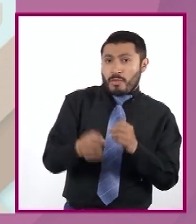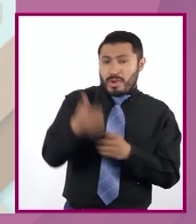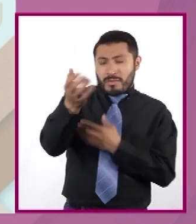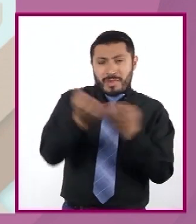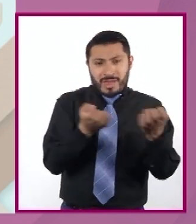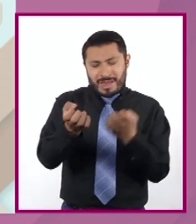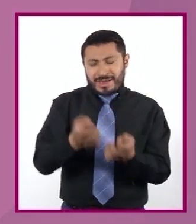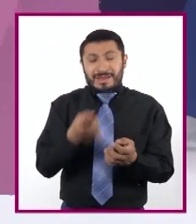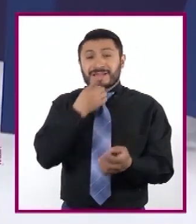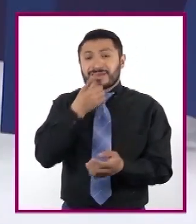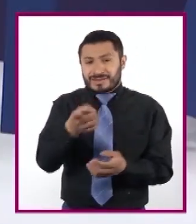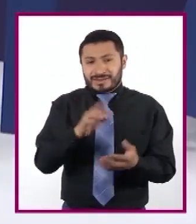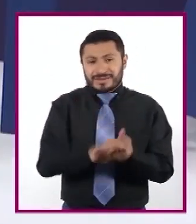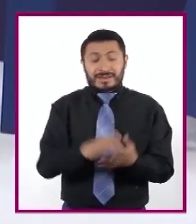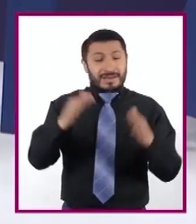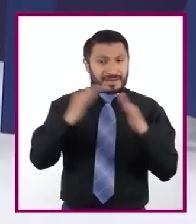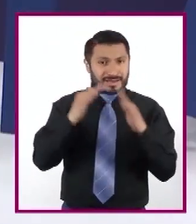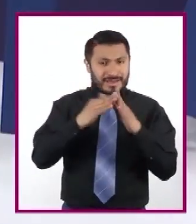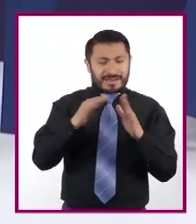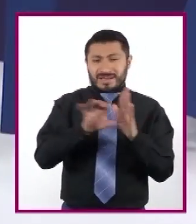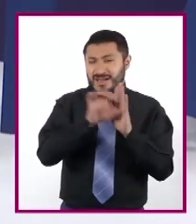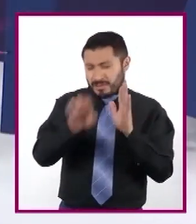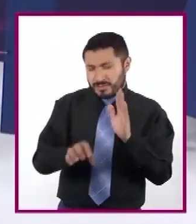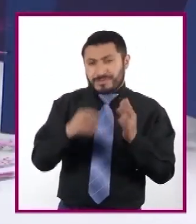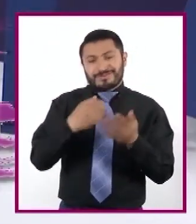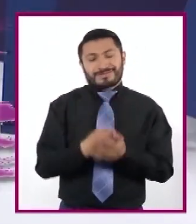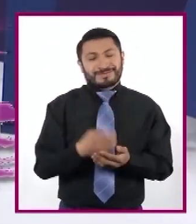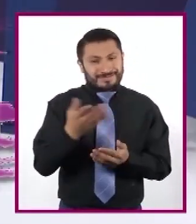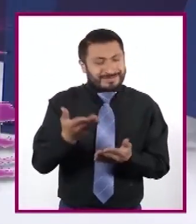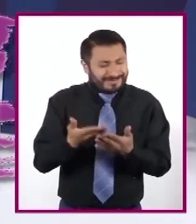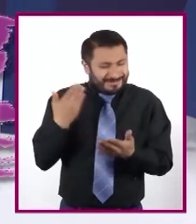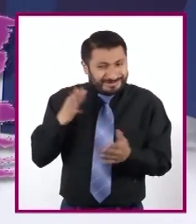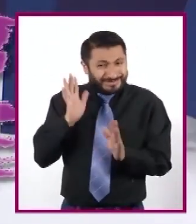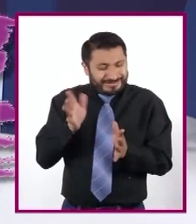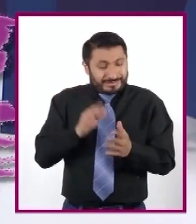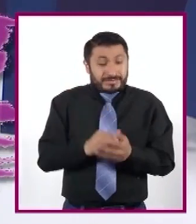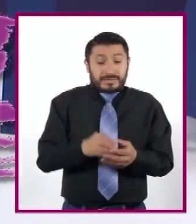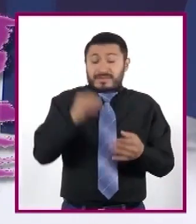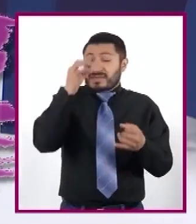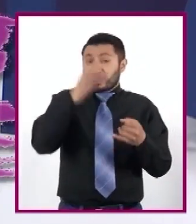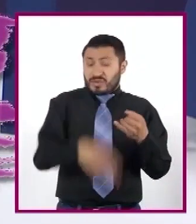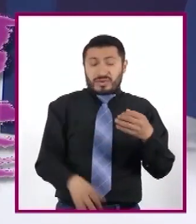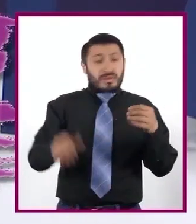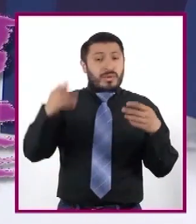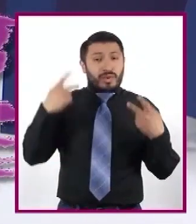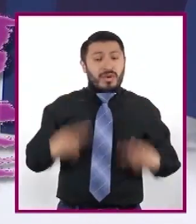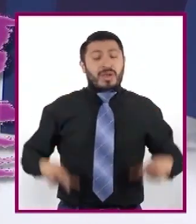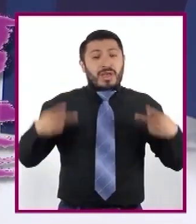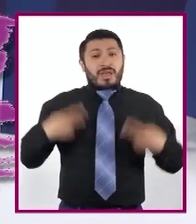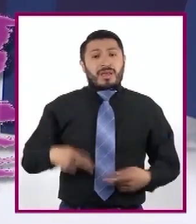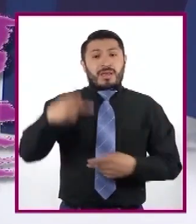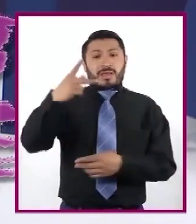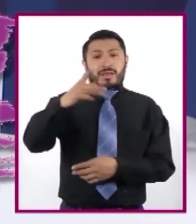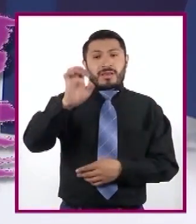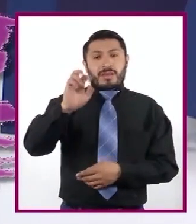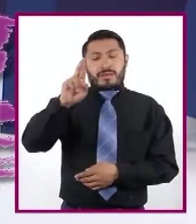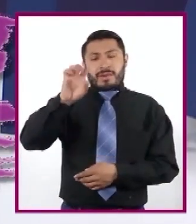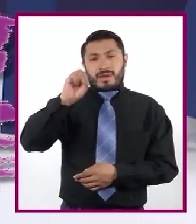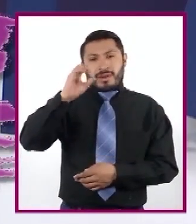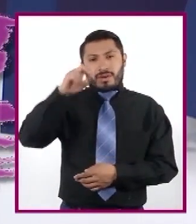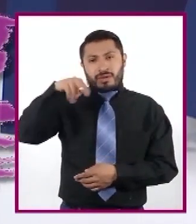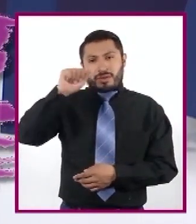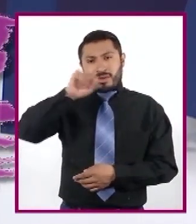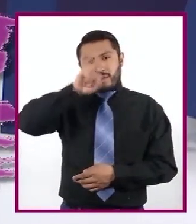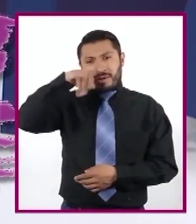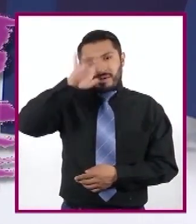hacer referencia a una casa. Así es, Leslie. Finalmente, los personajes se refieren a las diferentes formas de